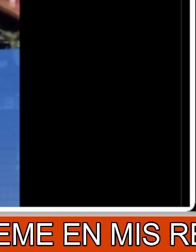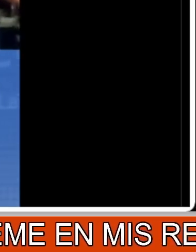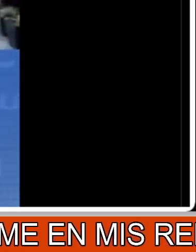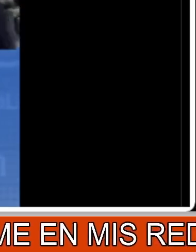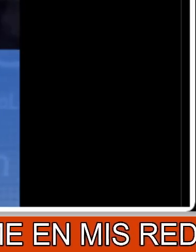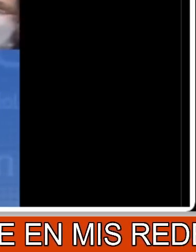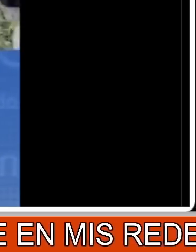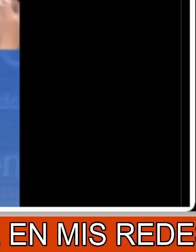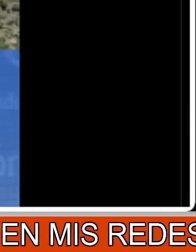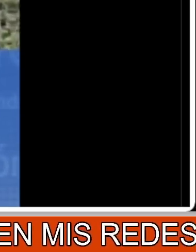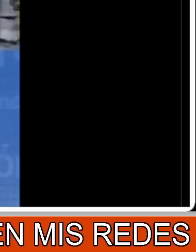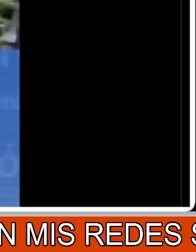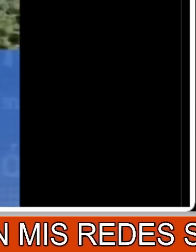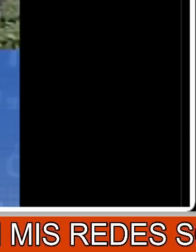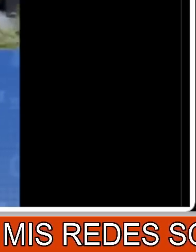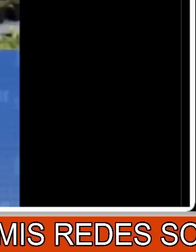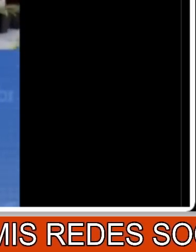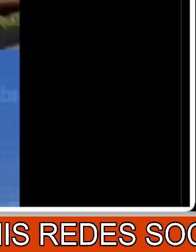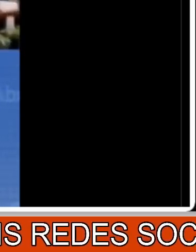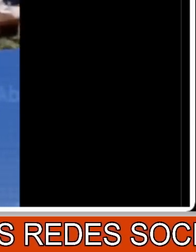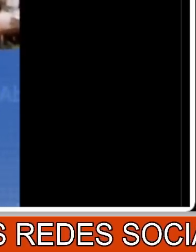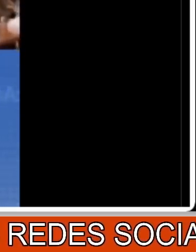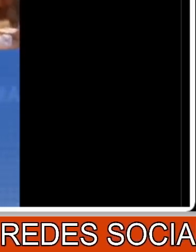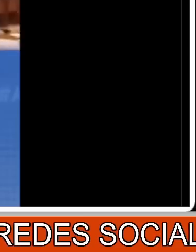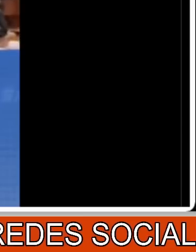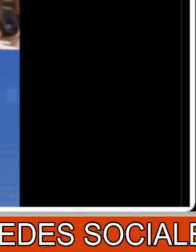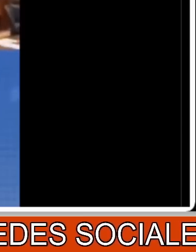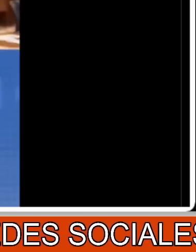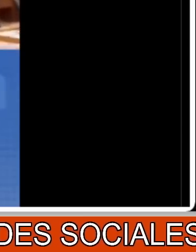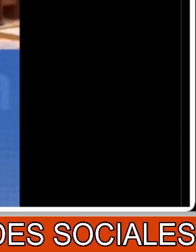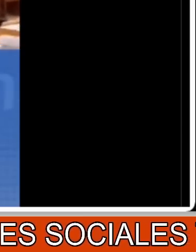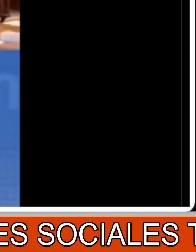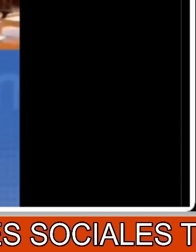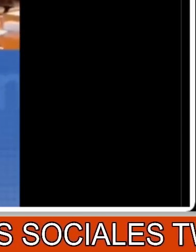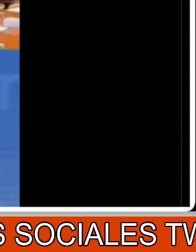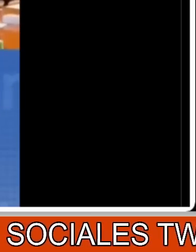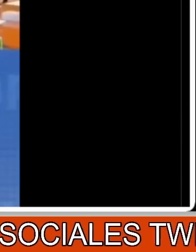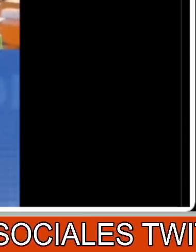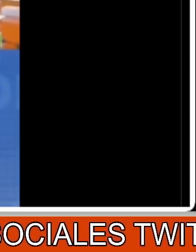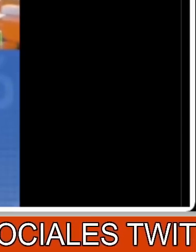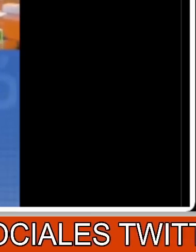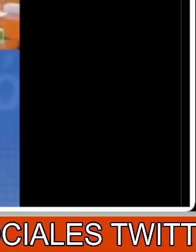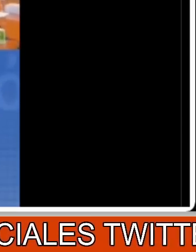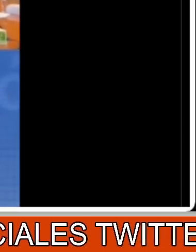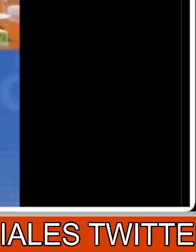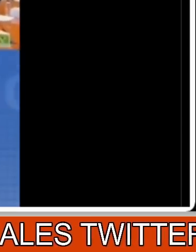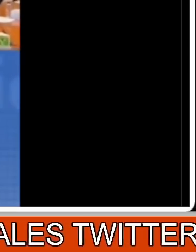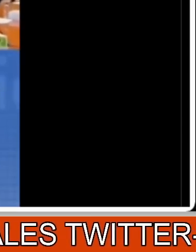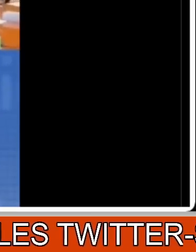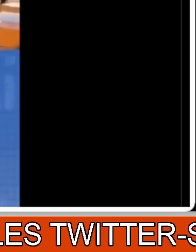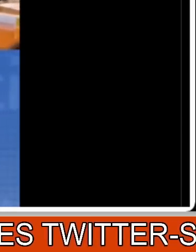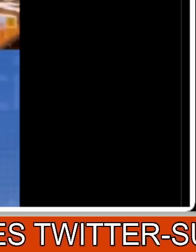escuchar la intervención del representante de Morena, donde les ha dado un calladón de